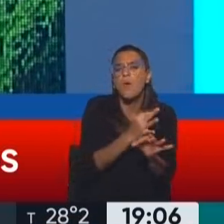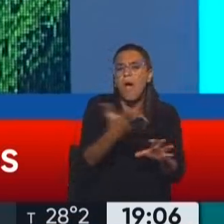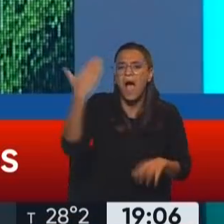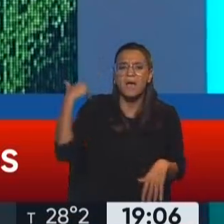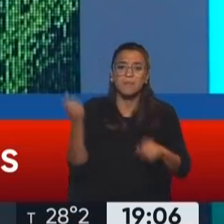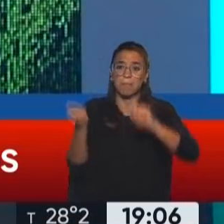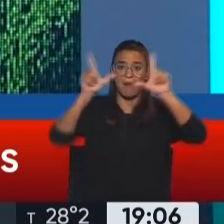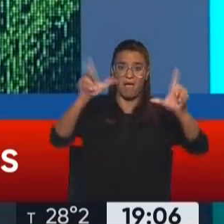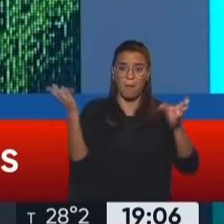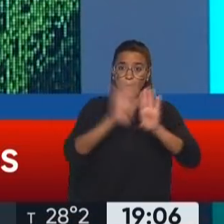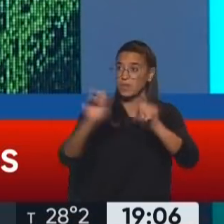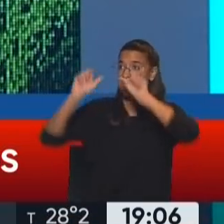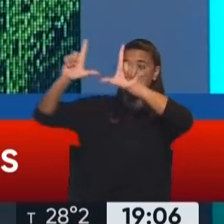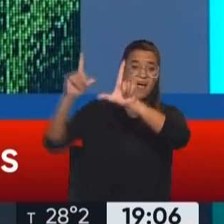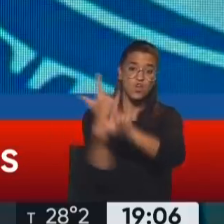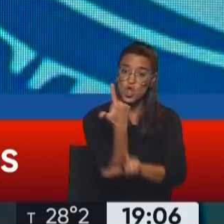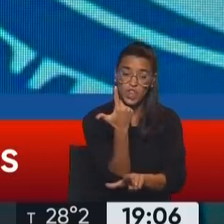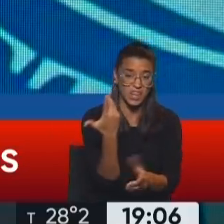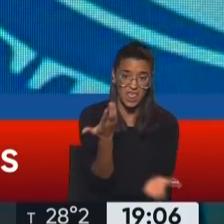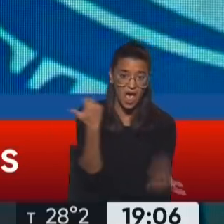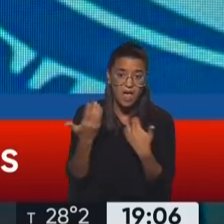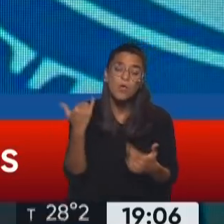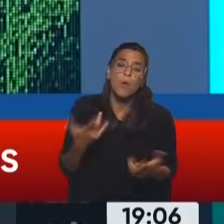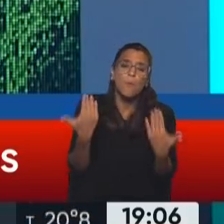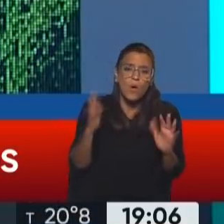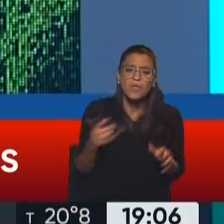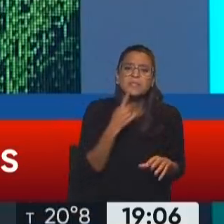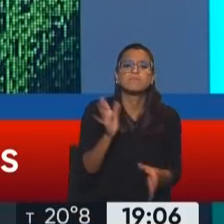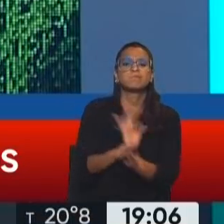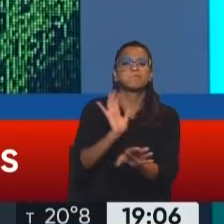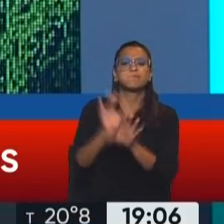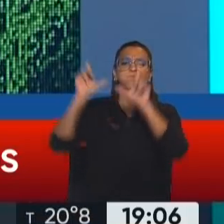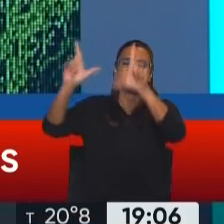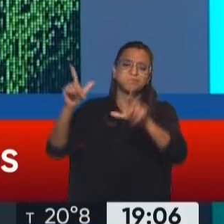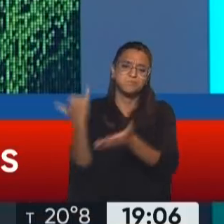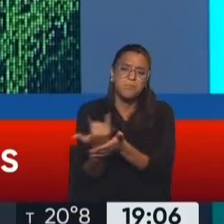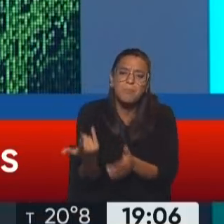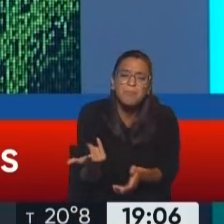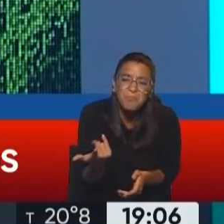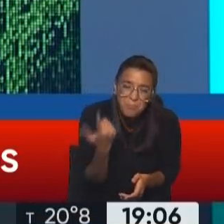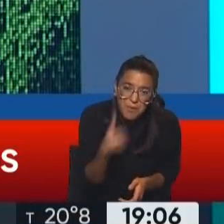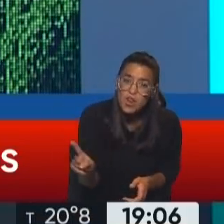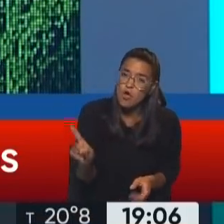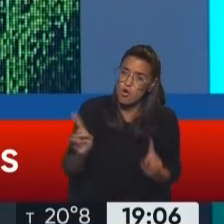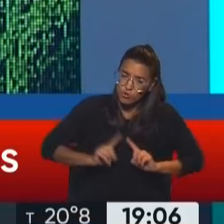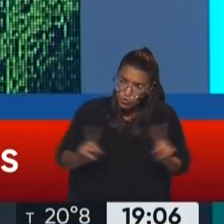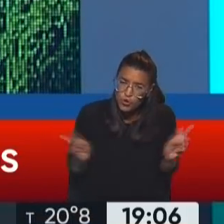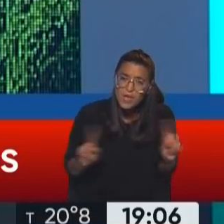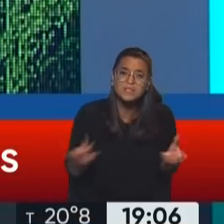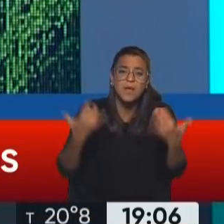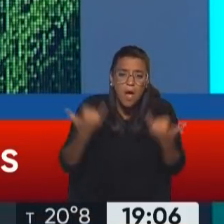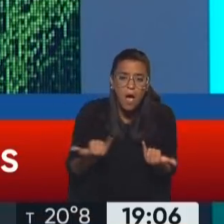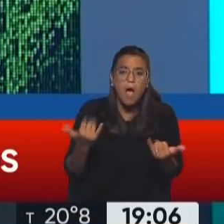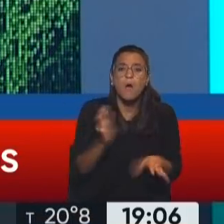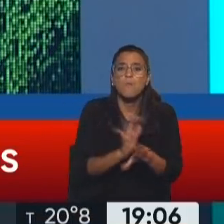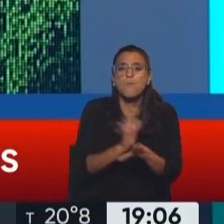tenía una placa en la puerta en la gestión anterior, y eso a mí también, uno podría decir, es un simbolismo, es un dato menor, es casi una anécdota, o no tanto, digamos. Está lleno de